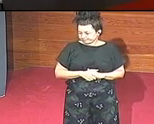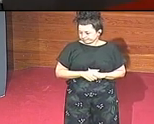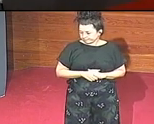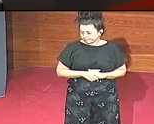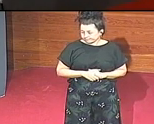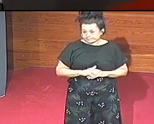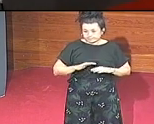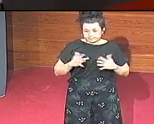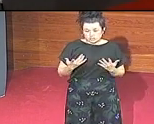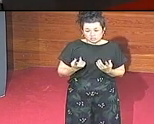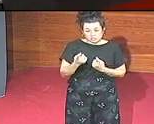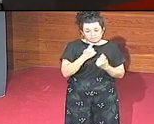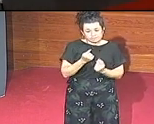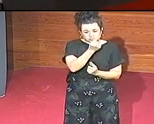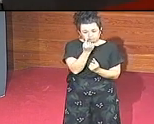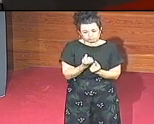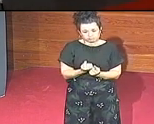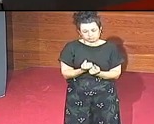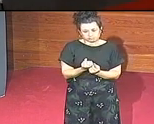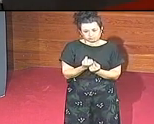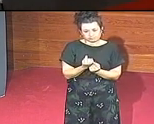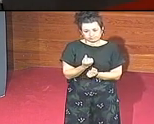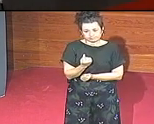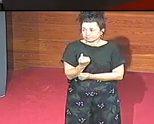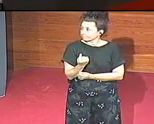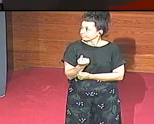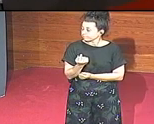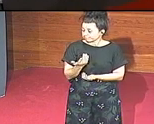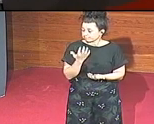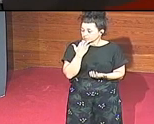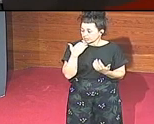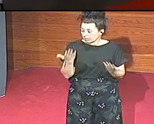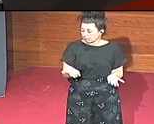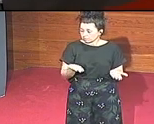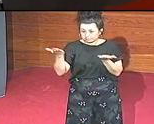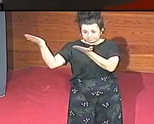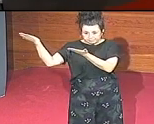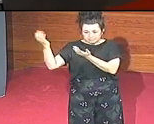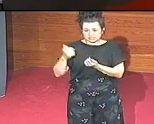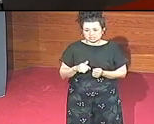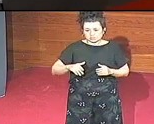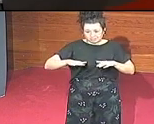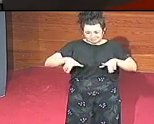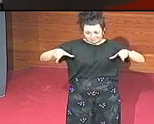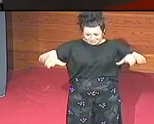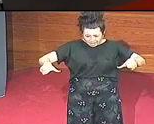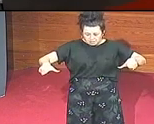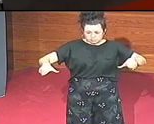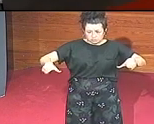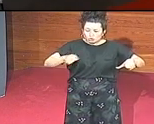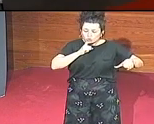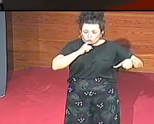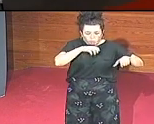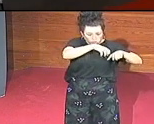entonces una infografía habría sido esto sería una información contar cómo era el campo cómo se distribuían los